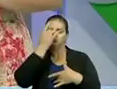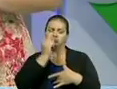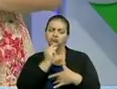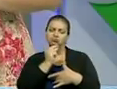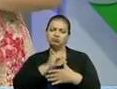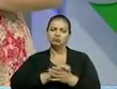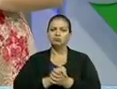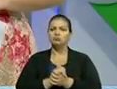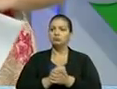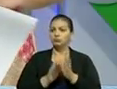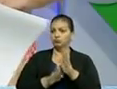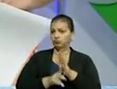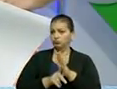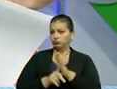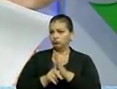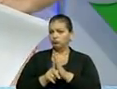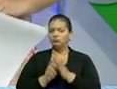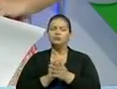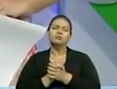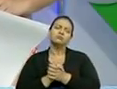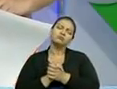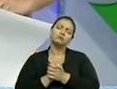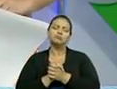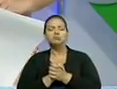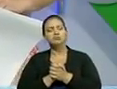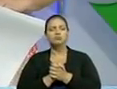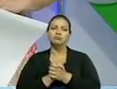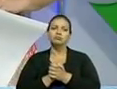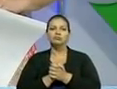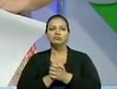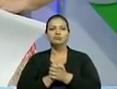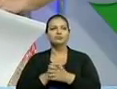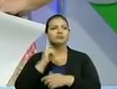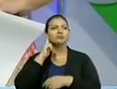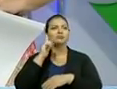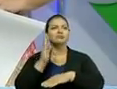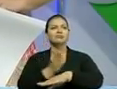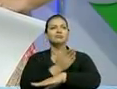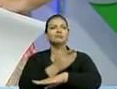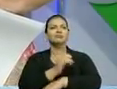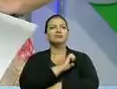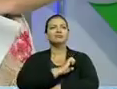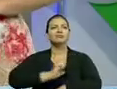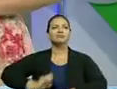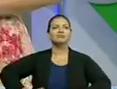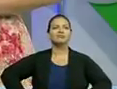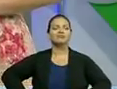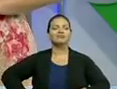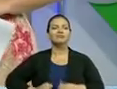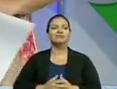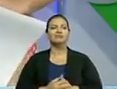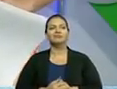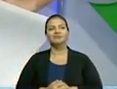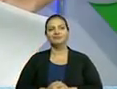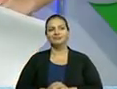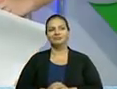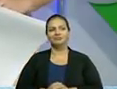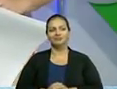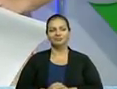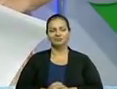No, más mejor y menos peor, sí. Ah, ya. Así es, esto es así mismo. Ah, por eso dices enfermo. Bueno,